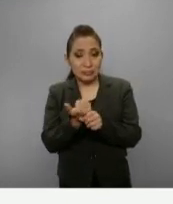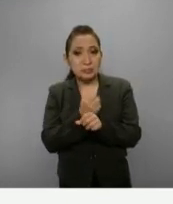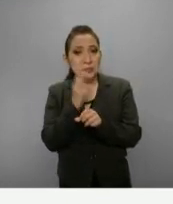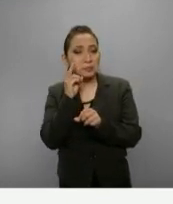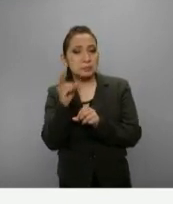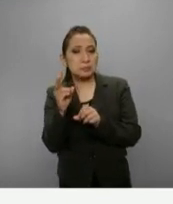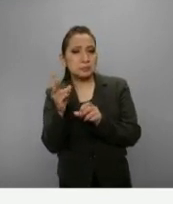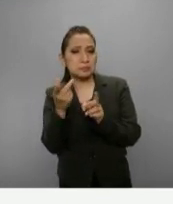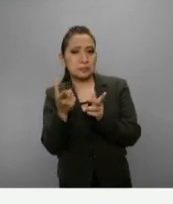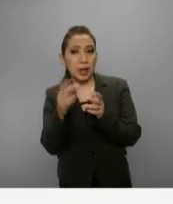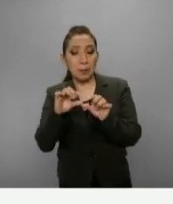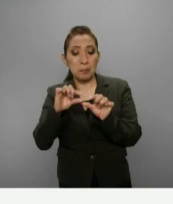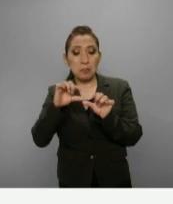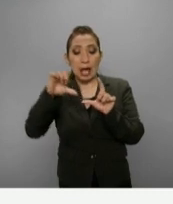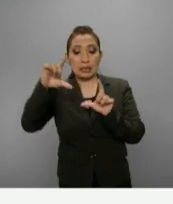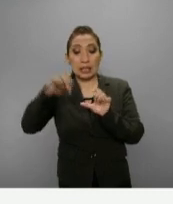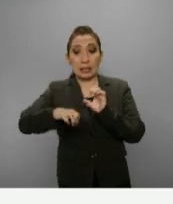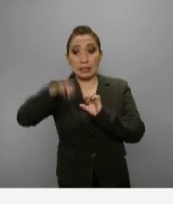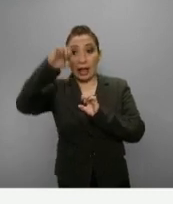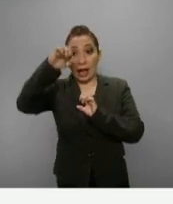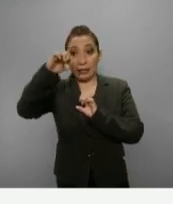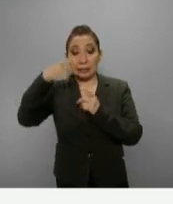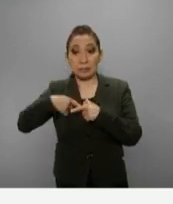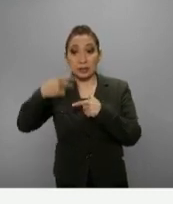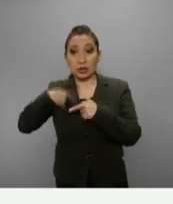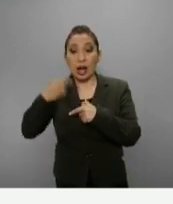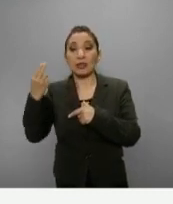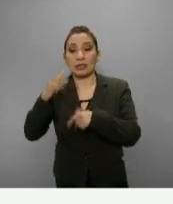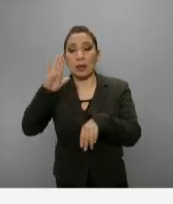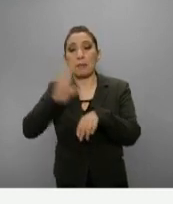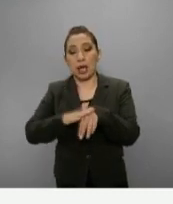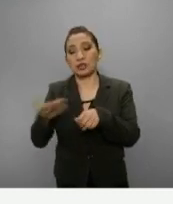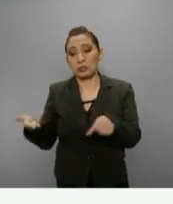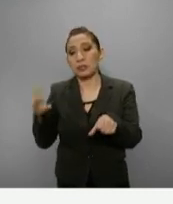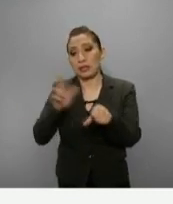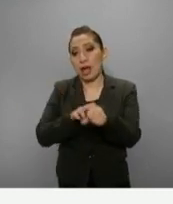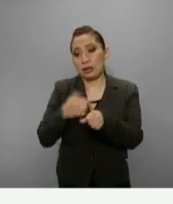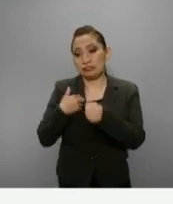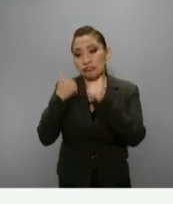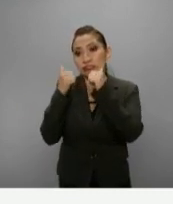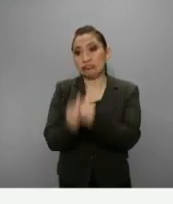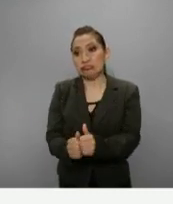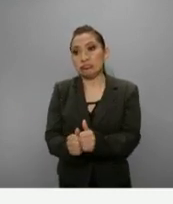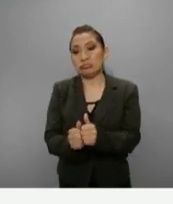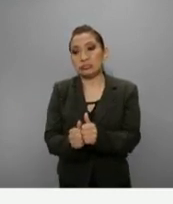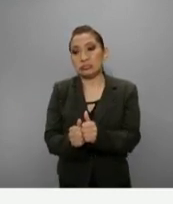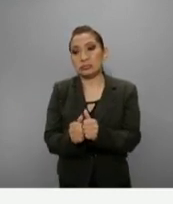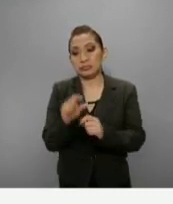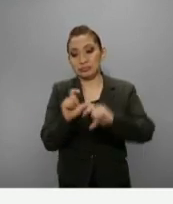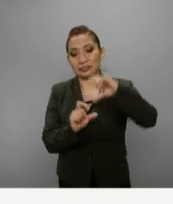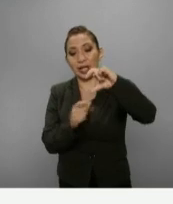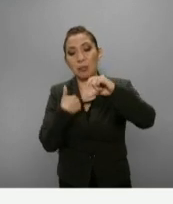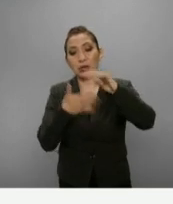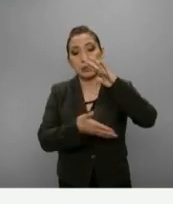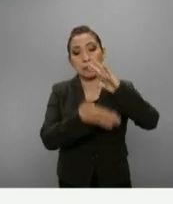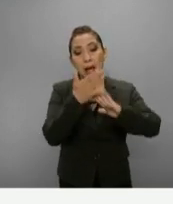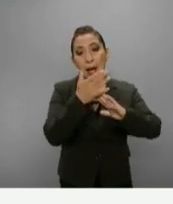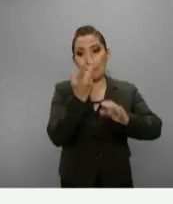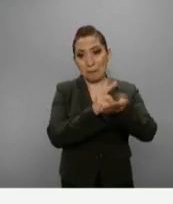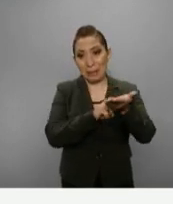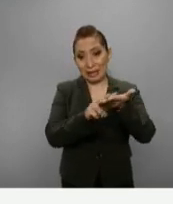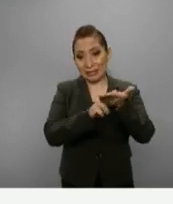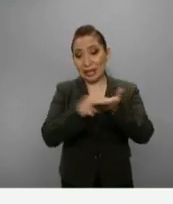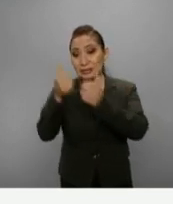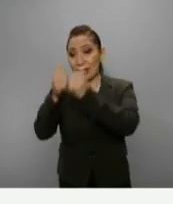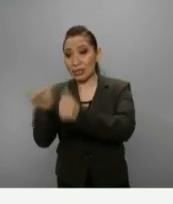en la medida que se incrementa la edad de la persona, pues empezamos a ver esta carga de complicaciones